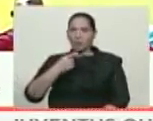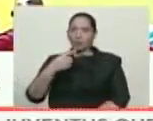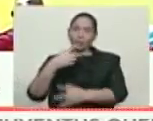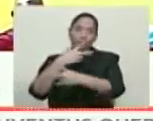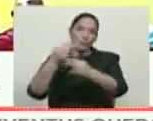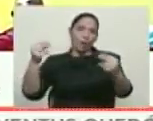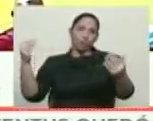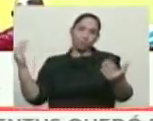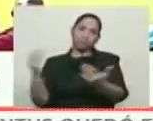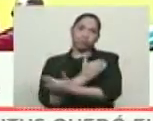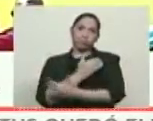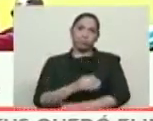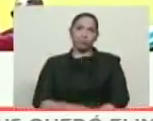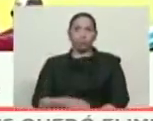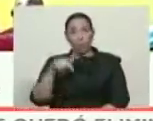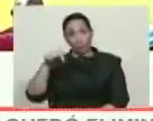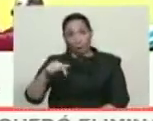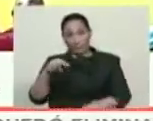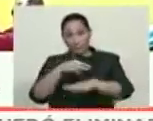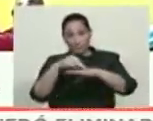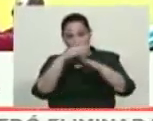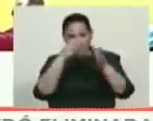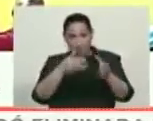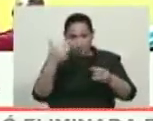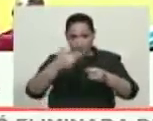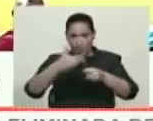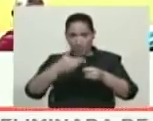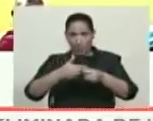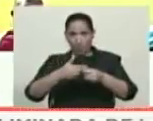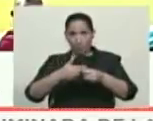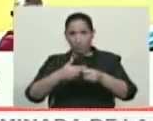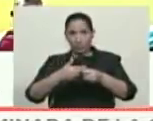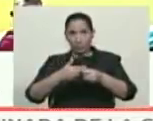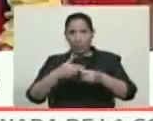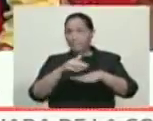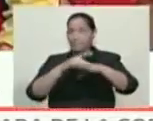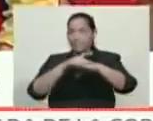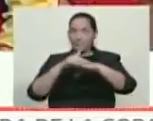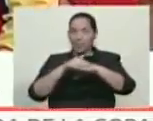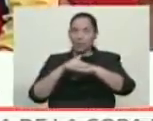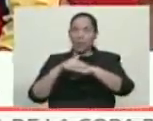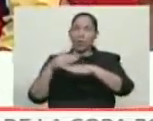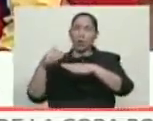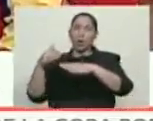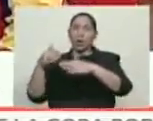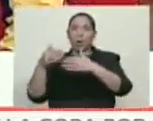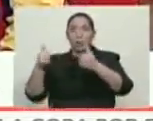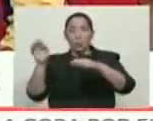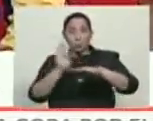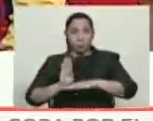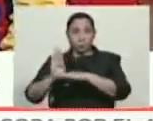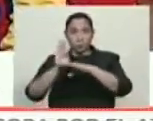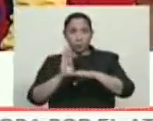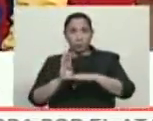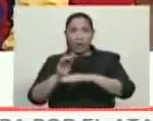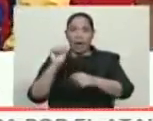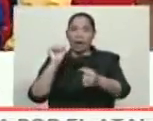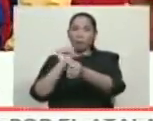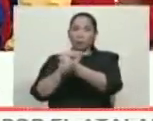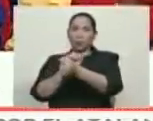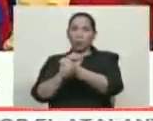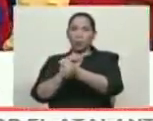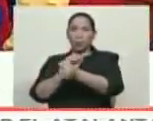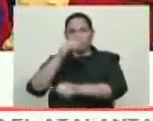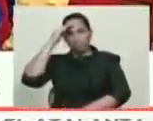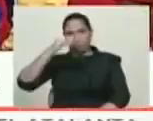golpe. Hoy el ministro Reverol dio una importante noticia al país. Ha sido capturado el